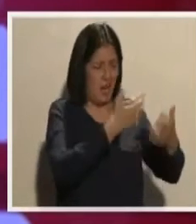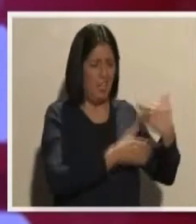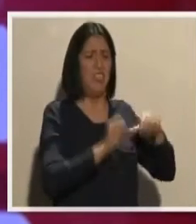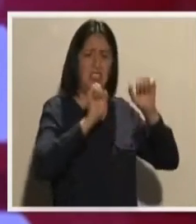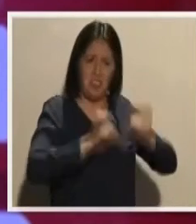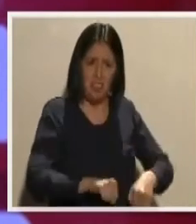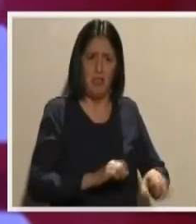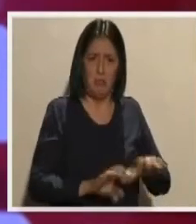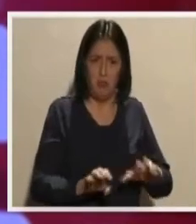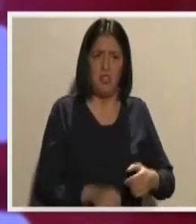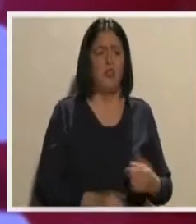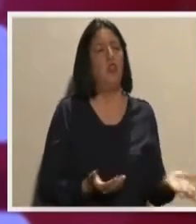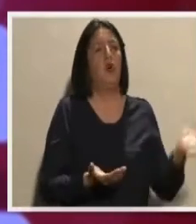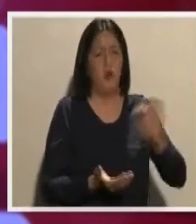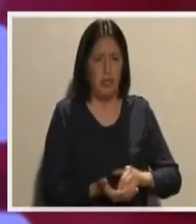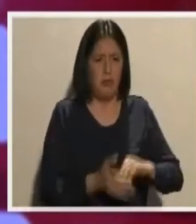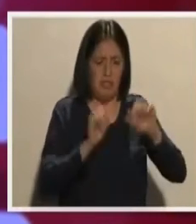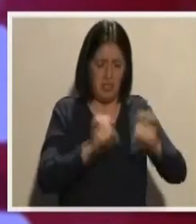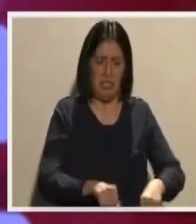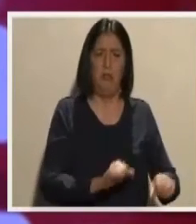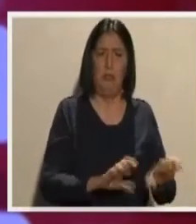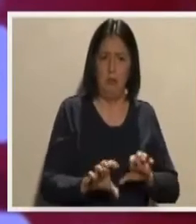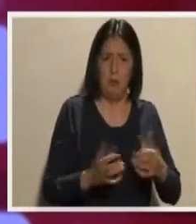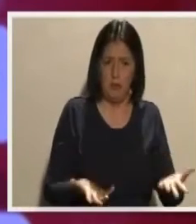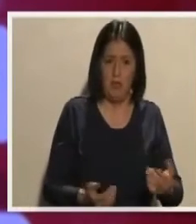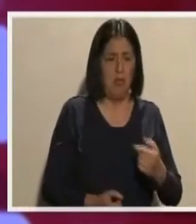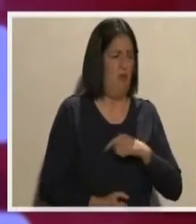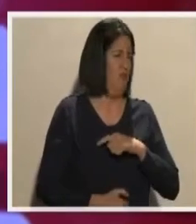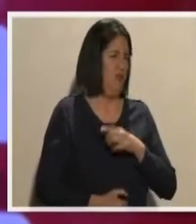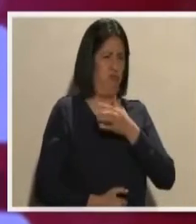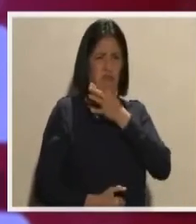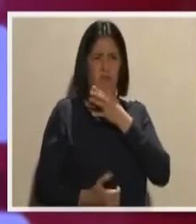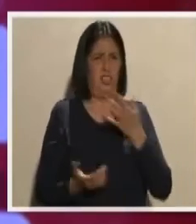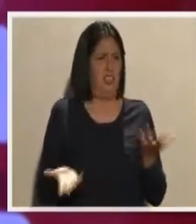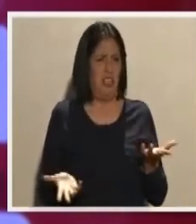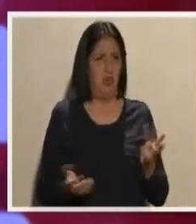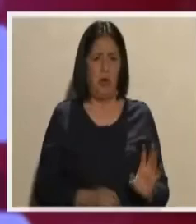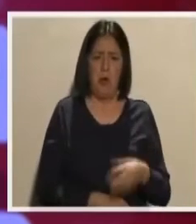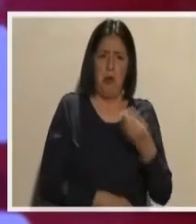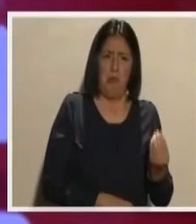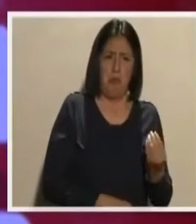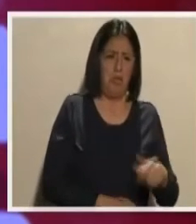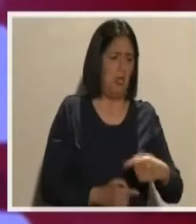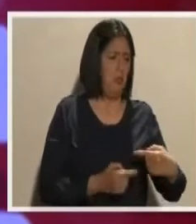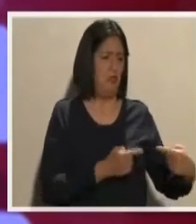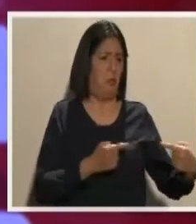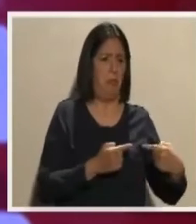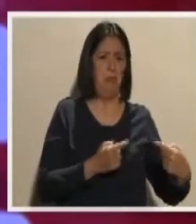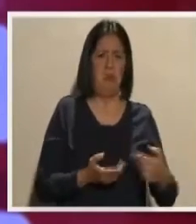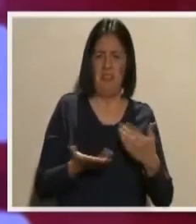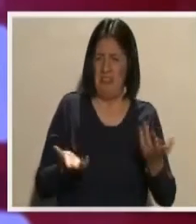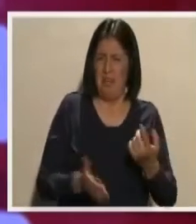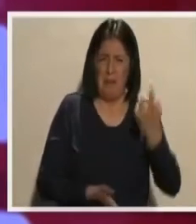y lo volveremos a hacer. Yo no entiendo por qué mis opositores se oponen a bajar